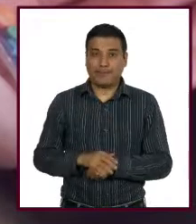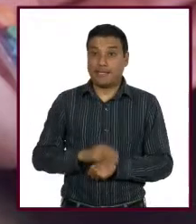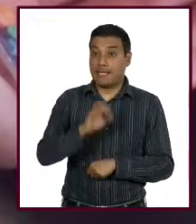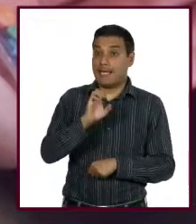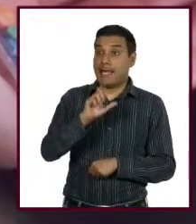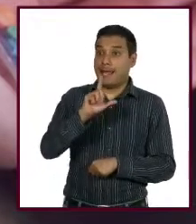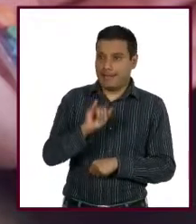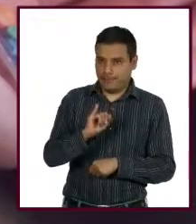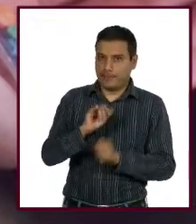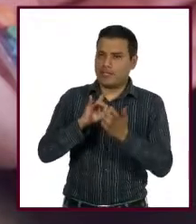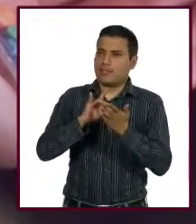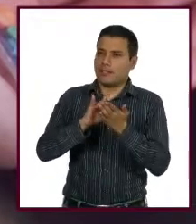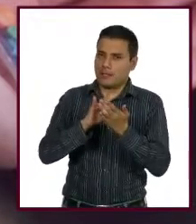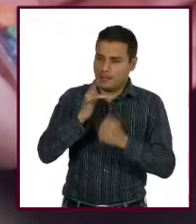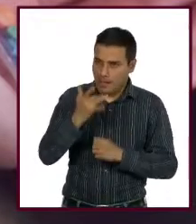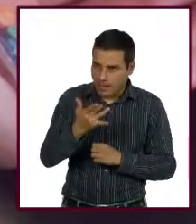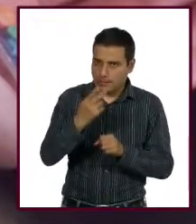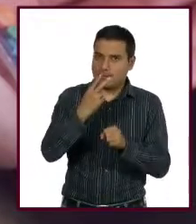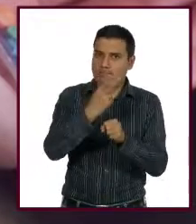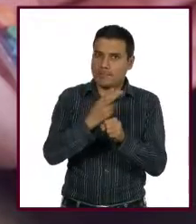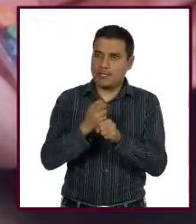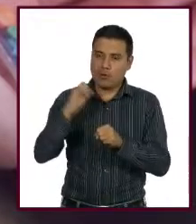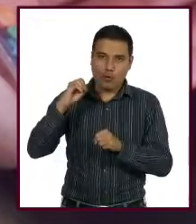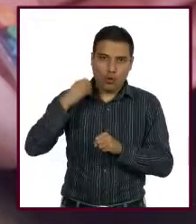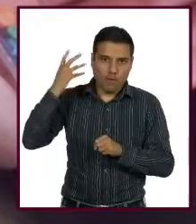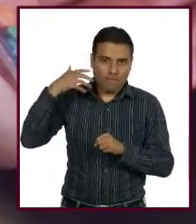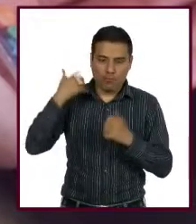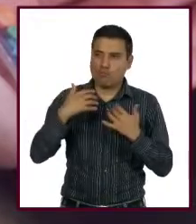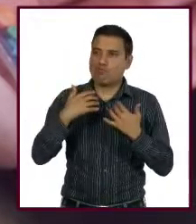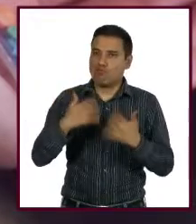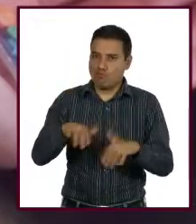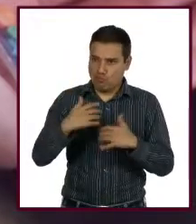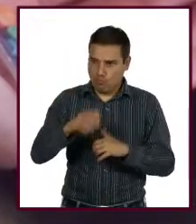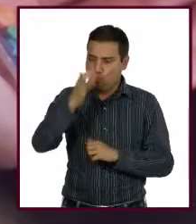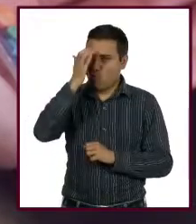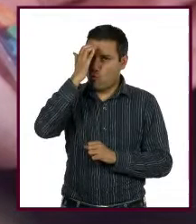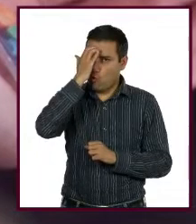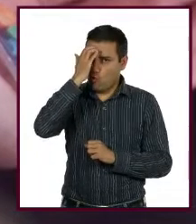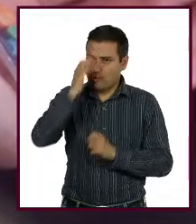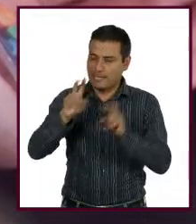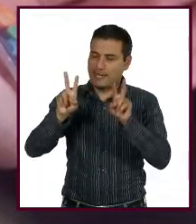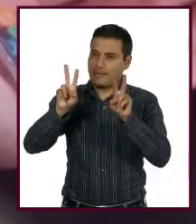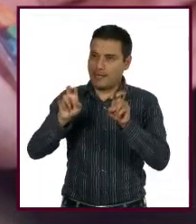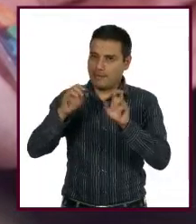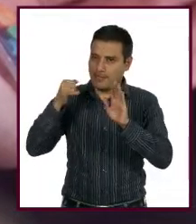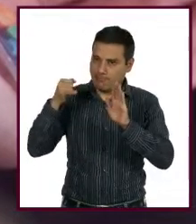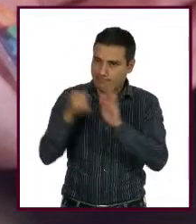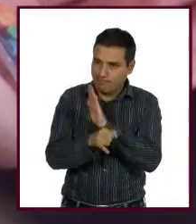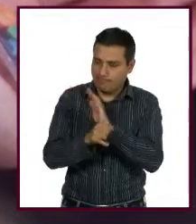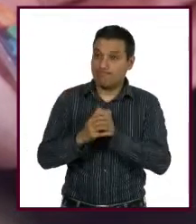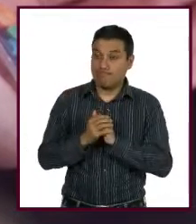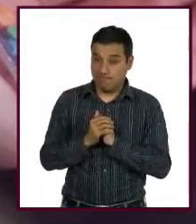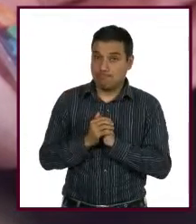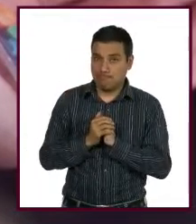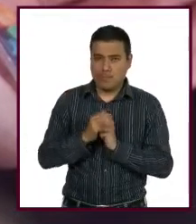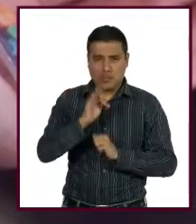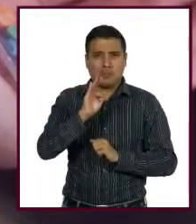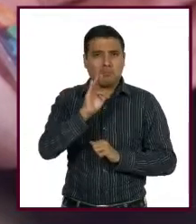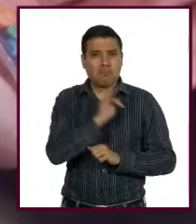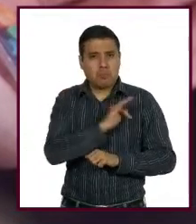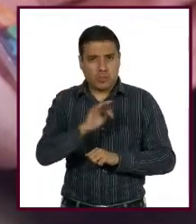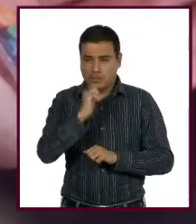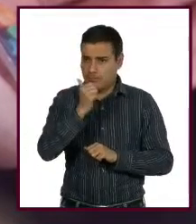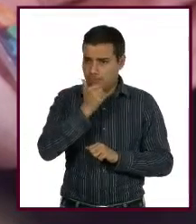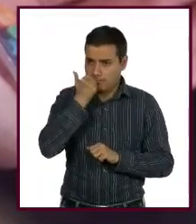la invitación a todas las conferencias que han realizado. Es una gran estrategia para conocer sobre el tema y poder intervenir oportunamente, ya